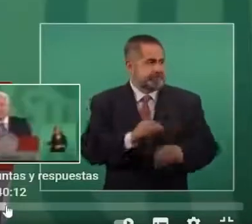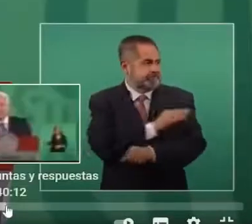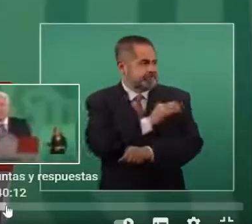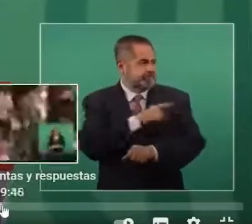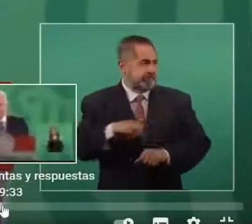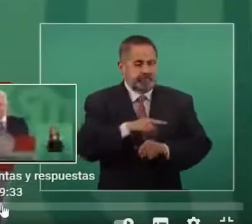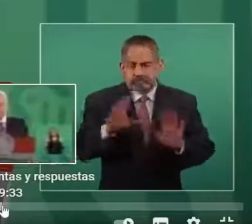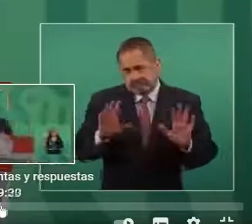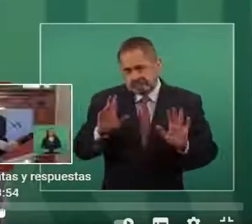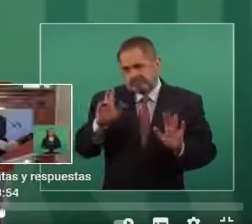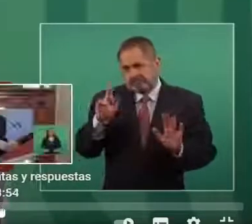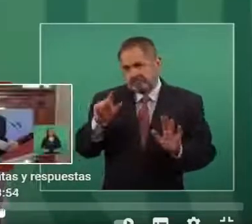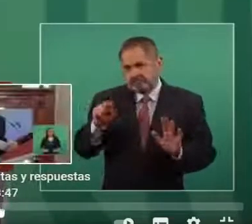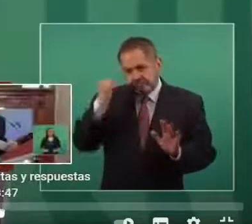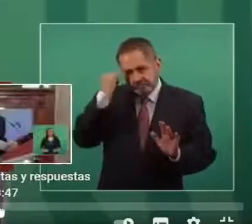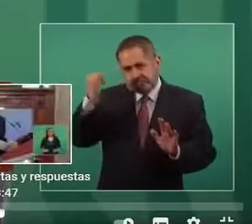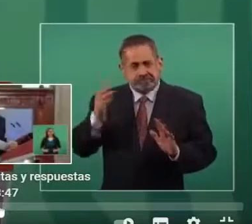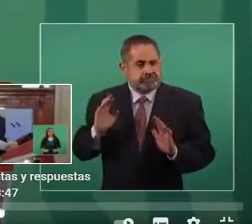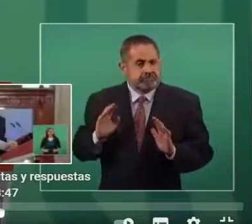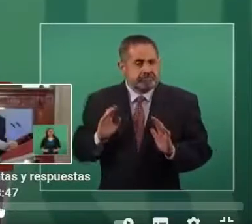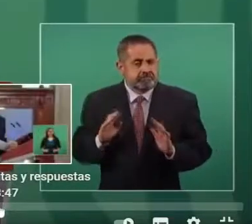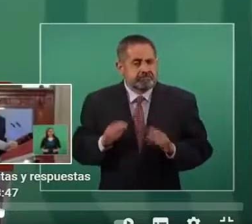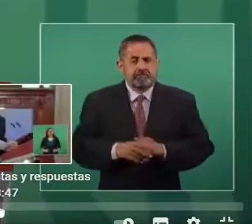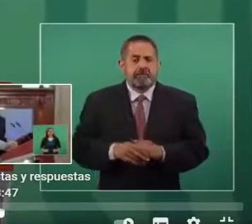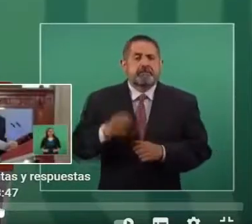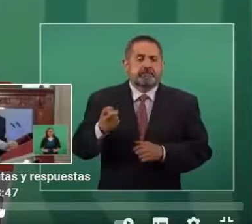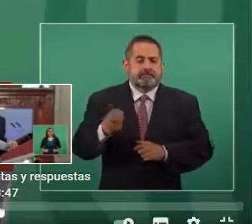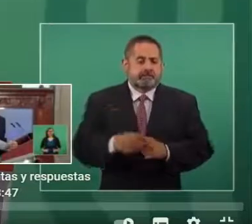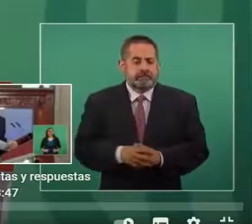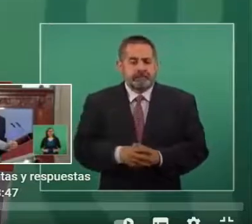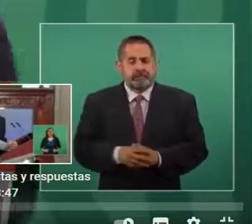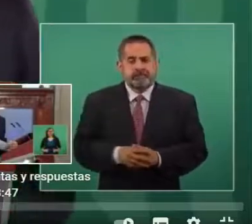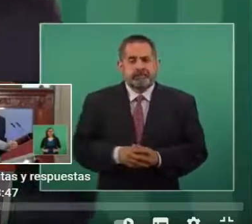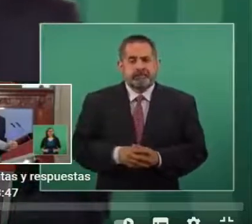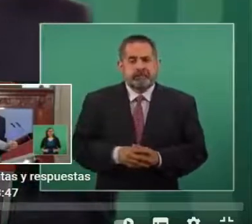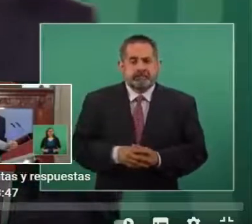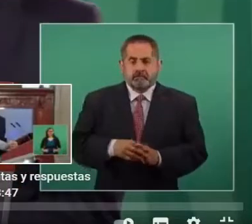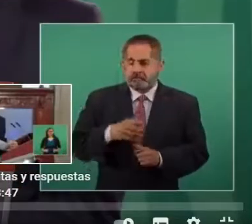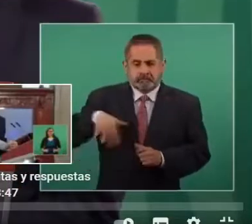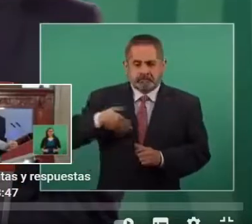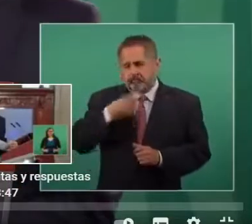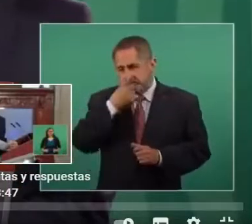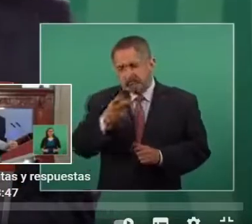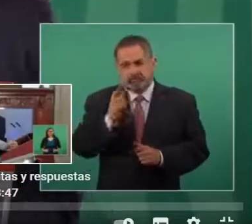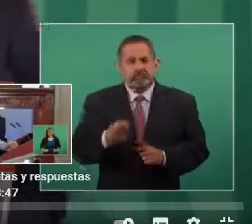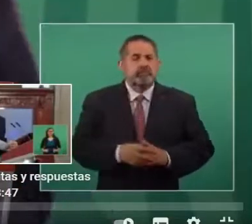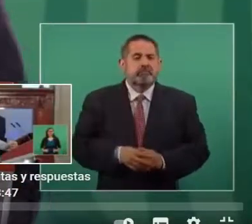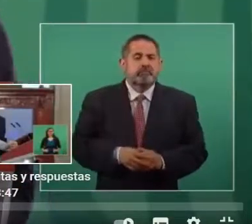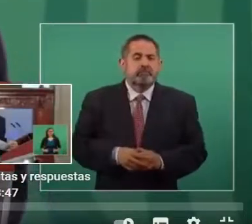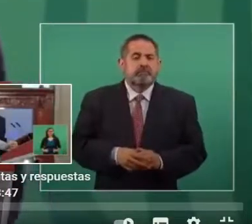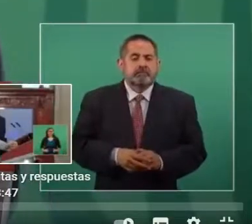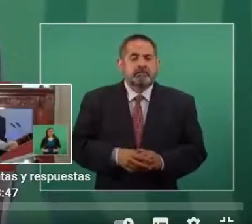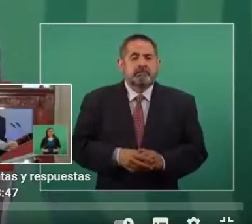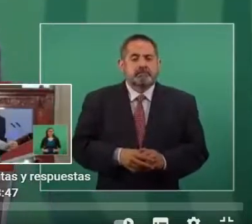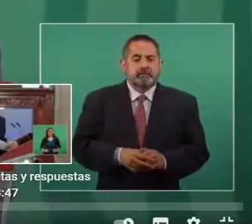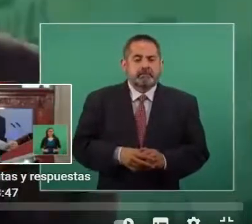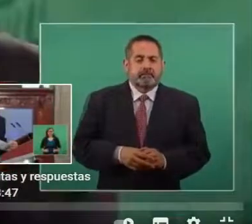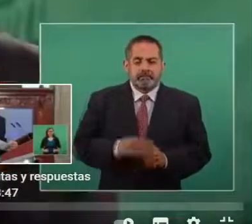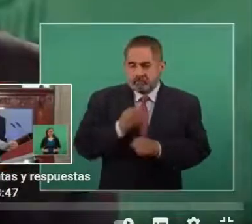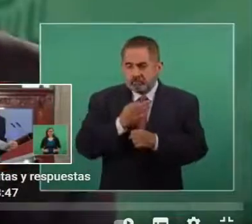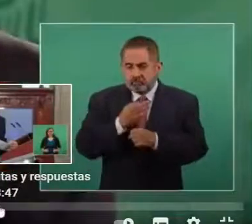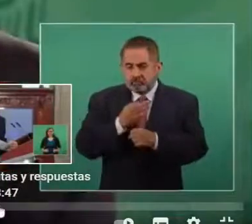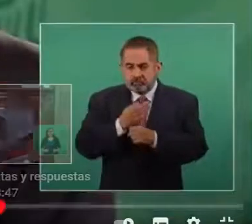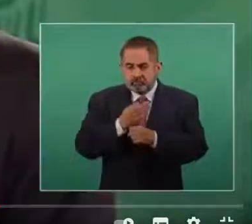Ese es el plan general. Por eso, les decía, se están